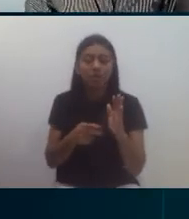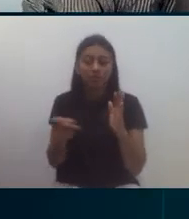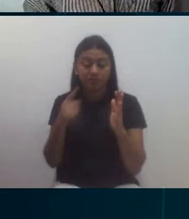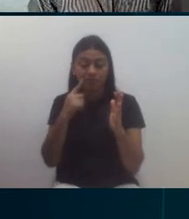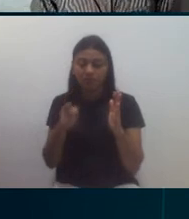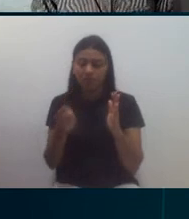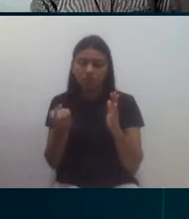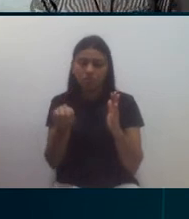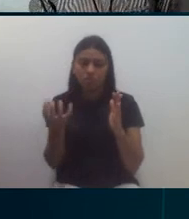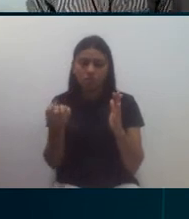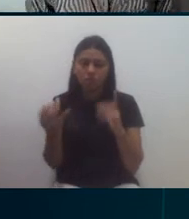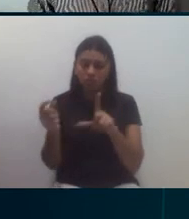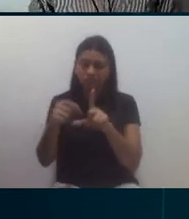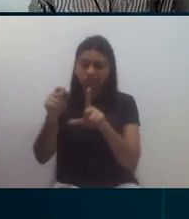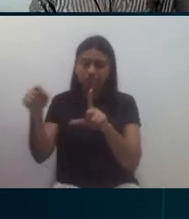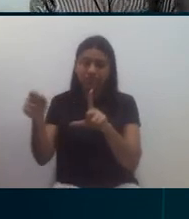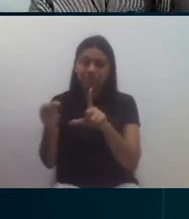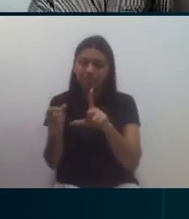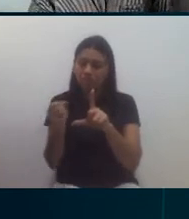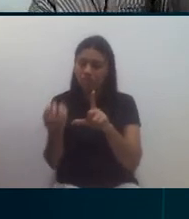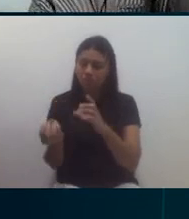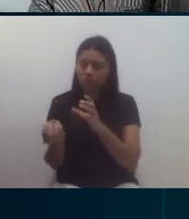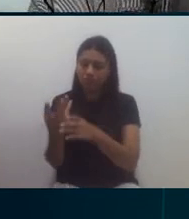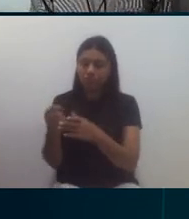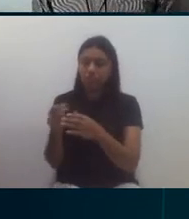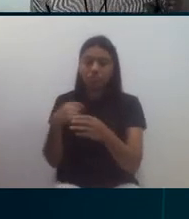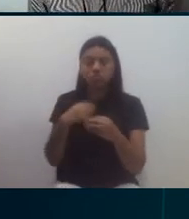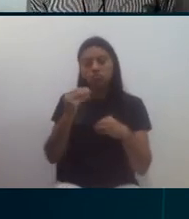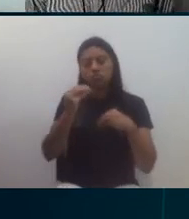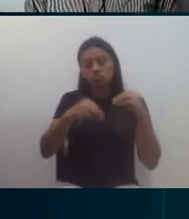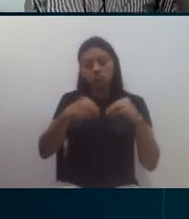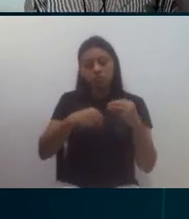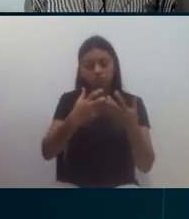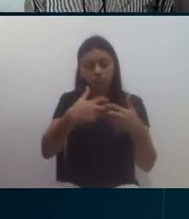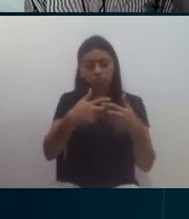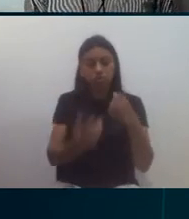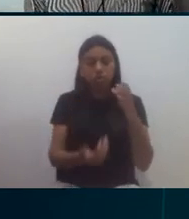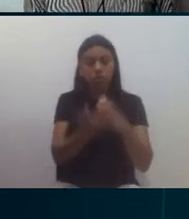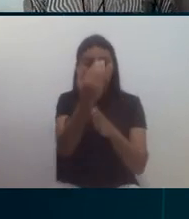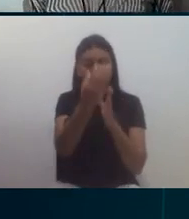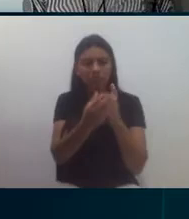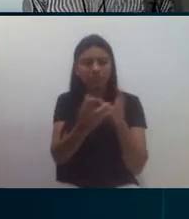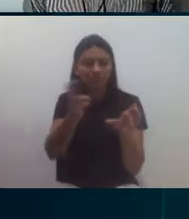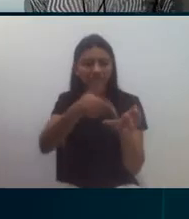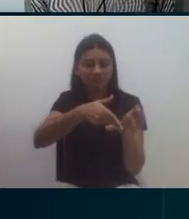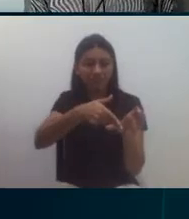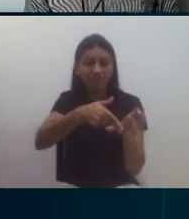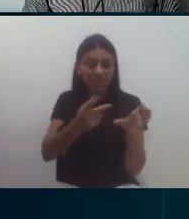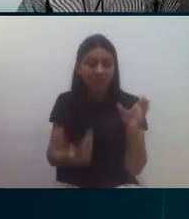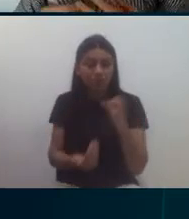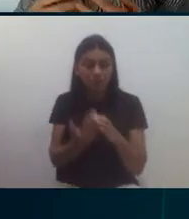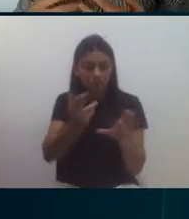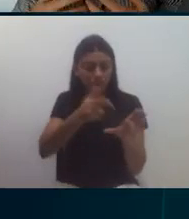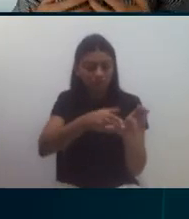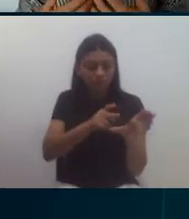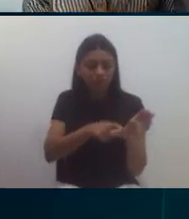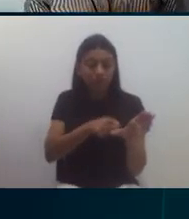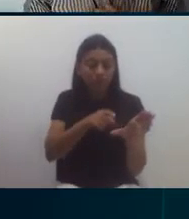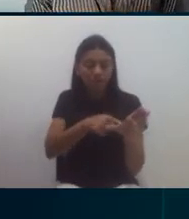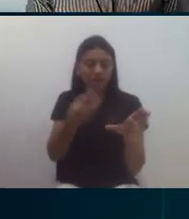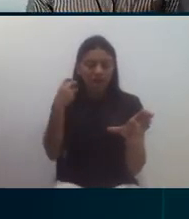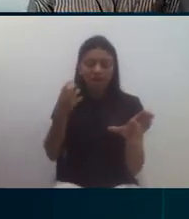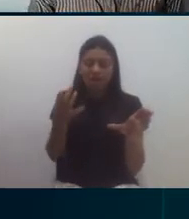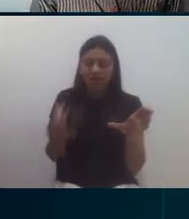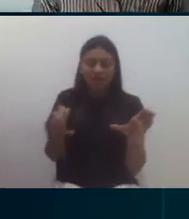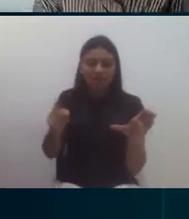esto reduce la vida útil, el tiempo de almacenamiento pues, del biodiesel. Ahora, entonces el hecho